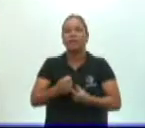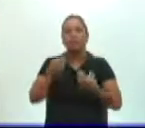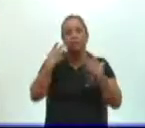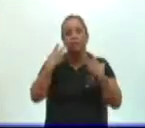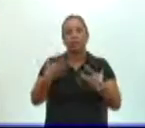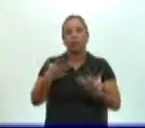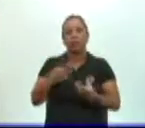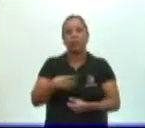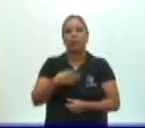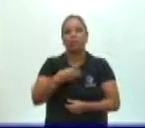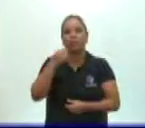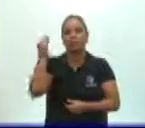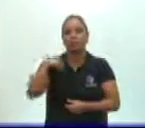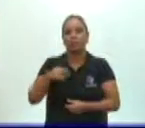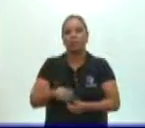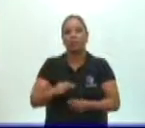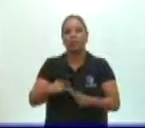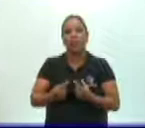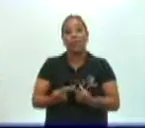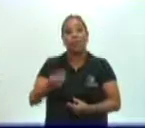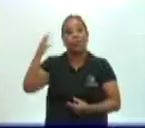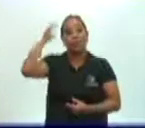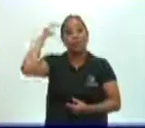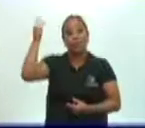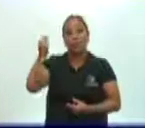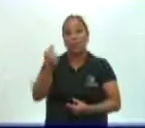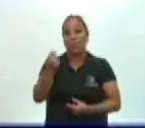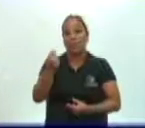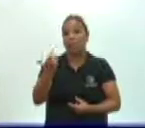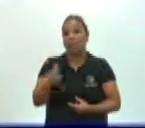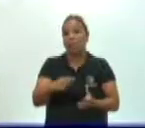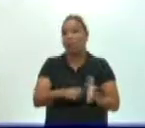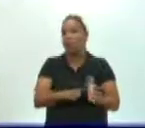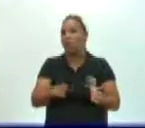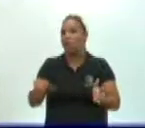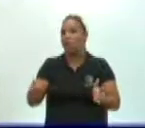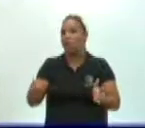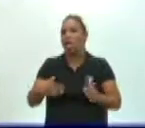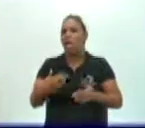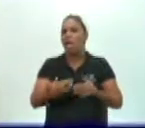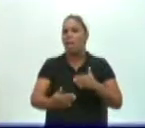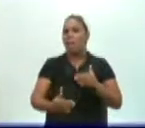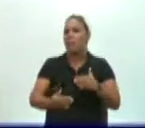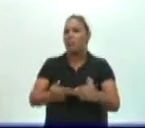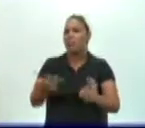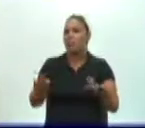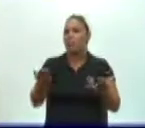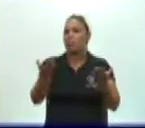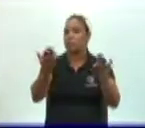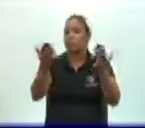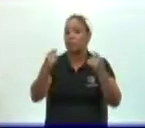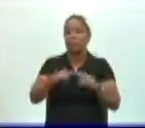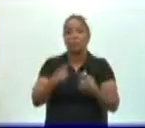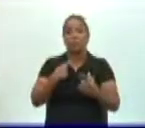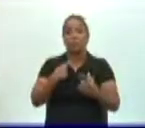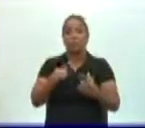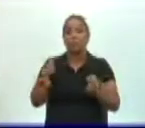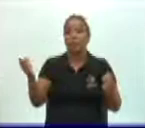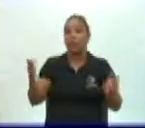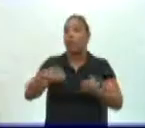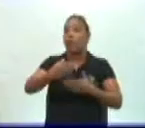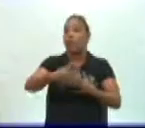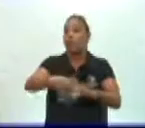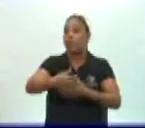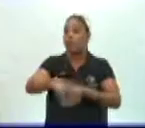cuenta, porque a veces vemos el capitalismo lineal como una visión de progreso, desarrollo, pero tenemos que verlo en dos direcciones, con su cara